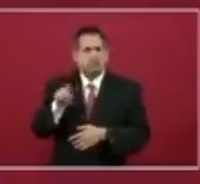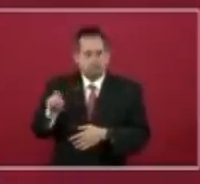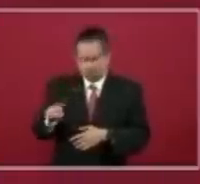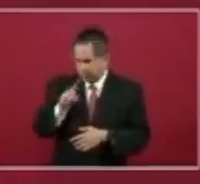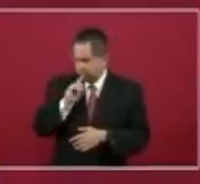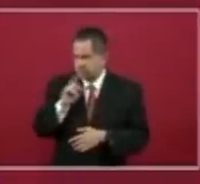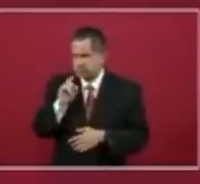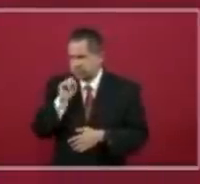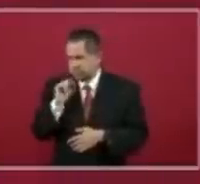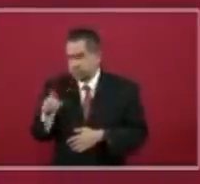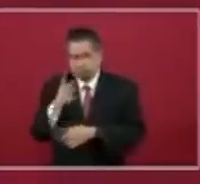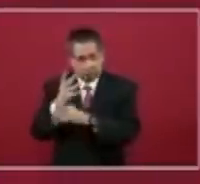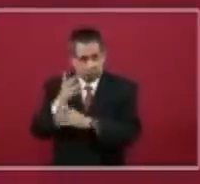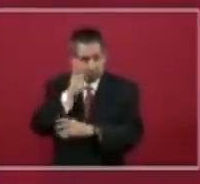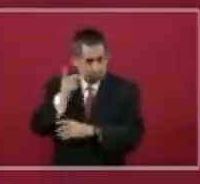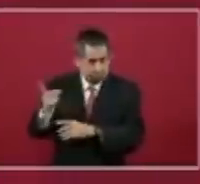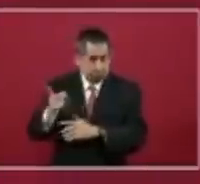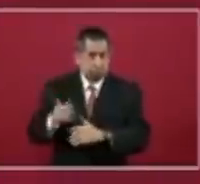que